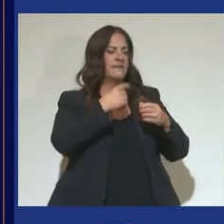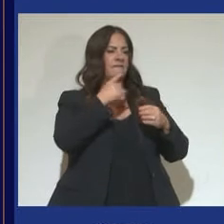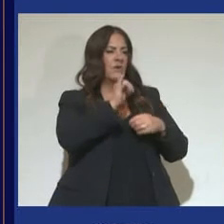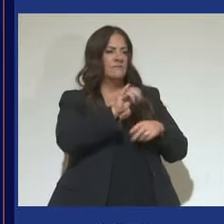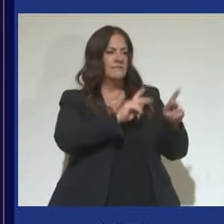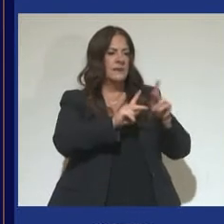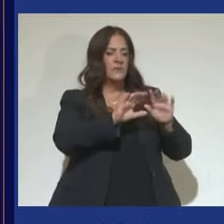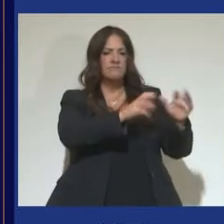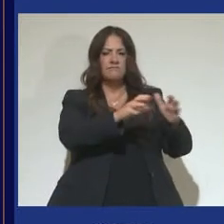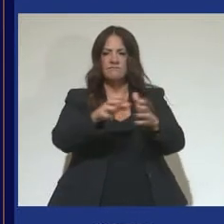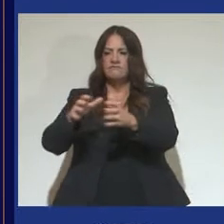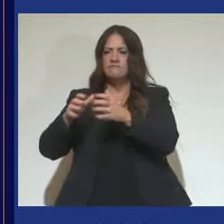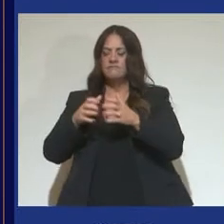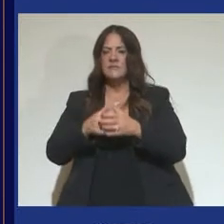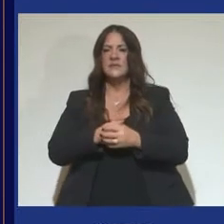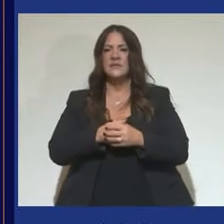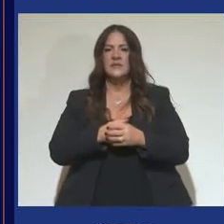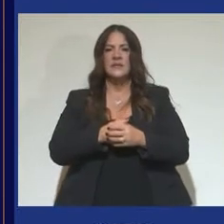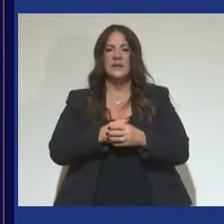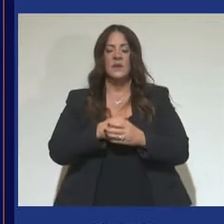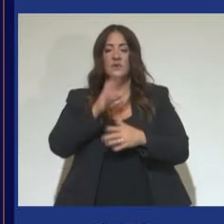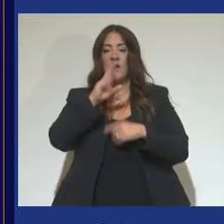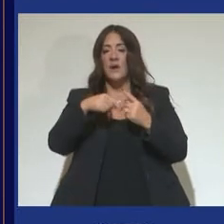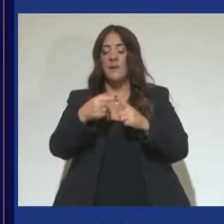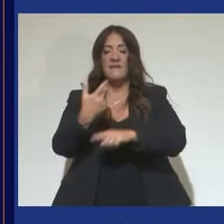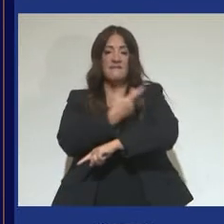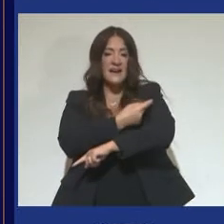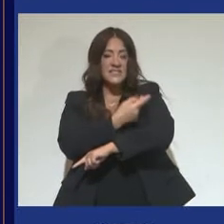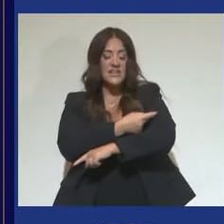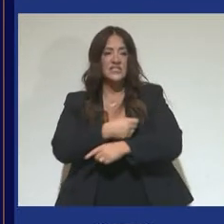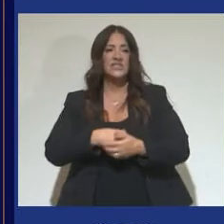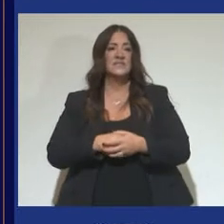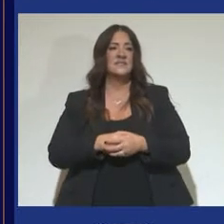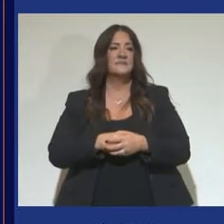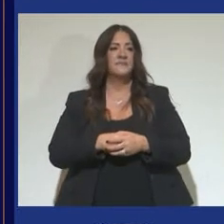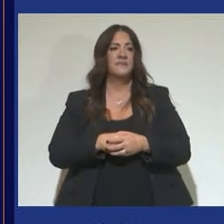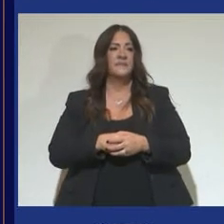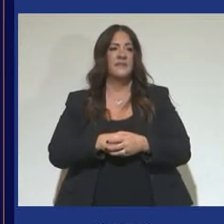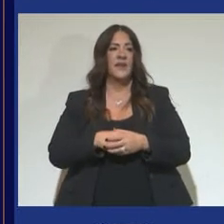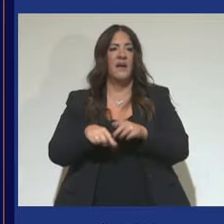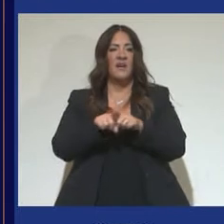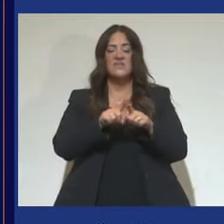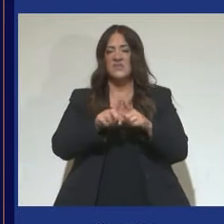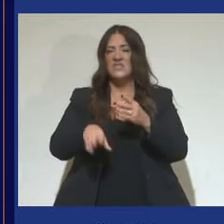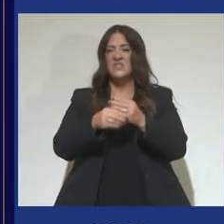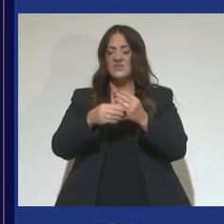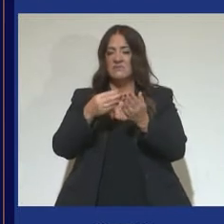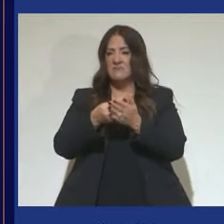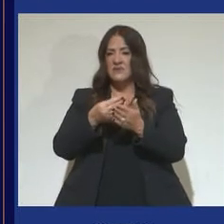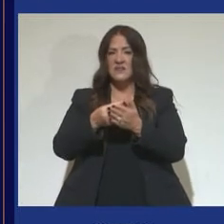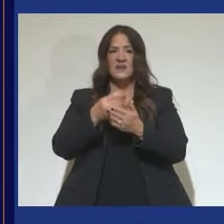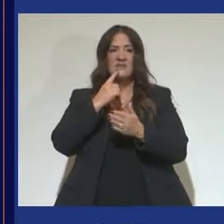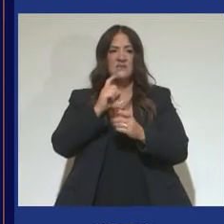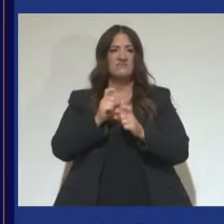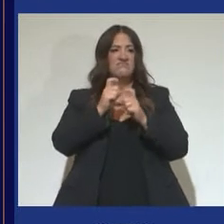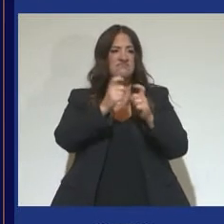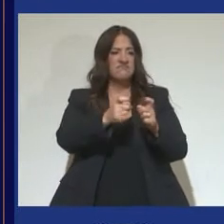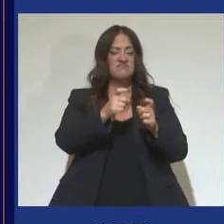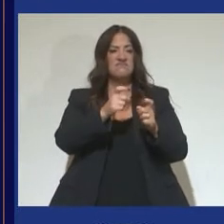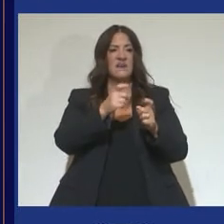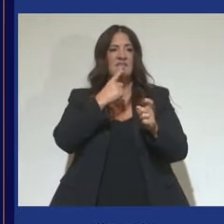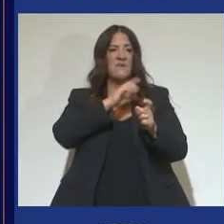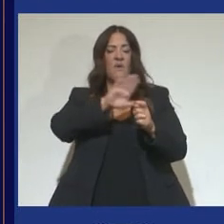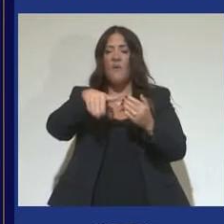imagínense ustedes la única razón por la que alguien vino acá a vida a vernos es por las vacunas pues necesitamos apoyo adicional a través del